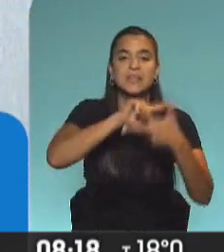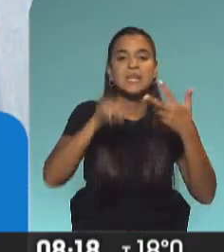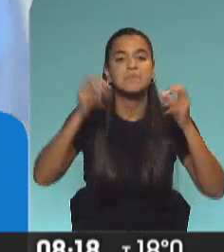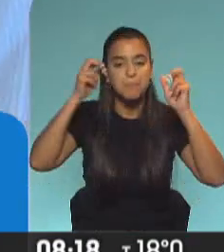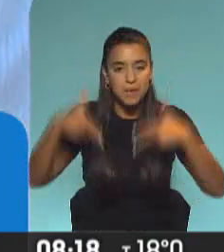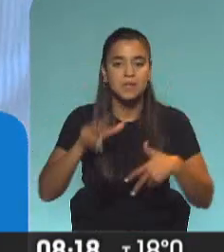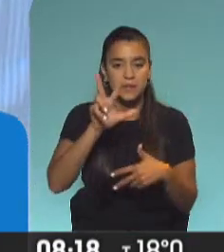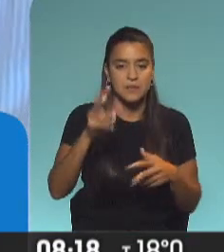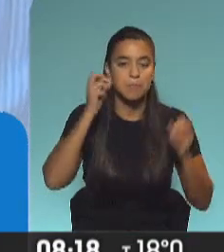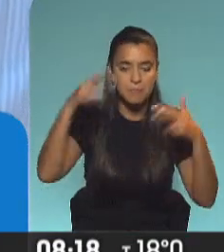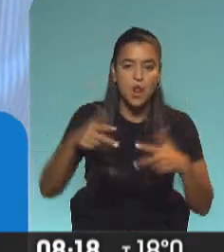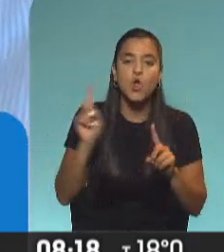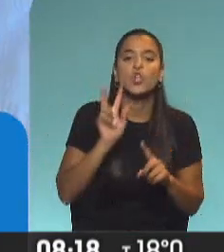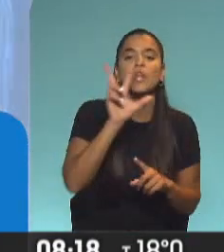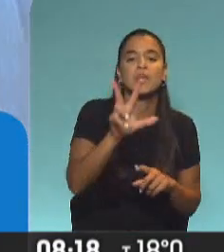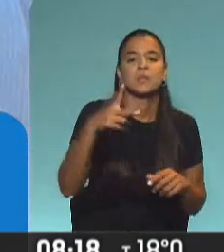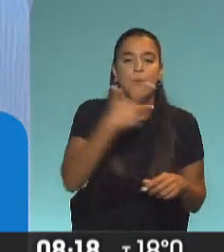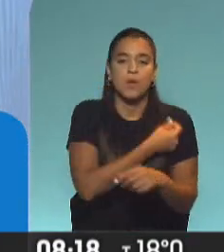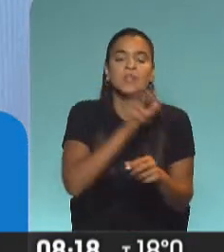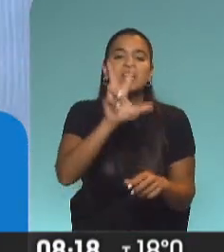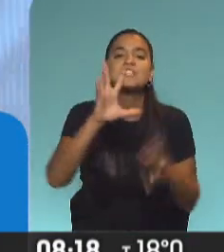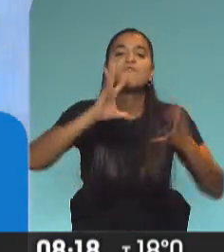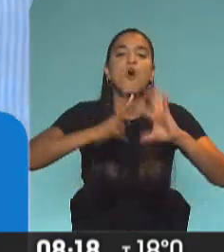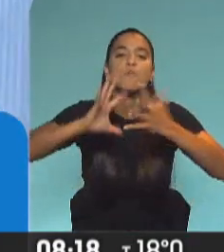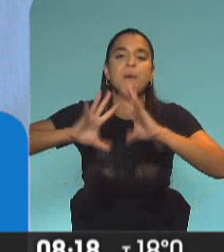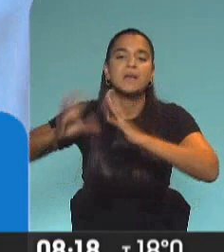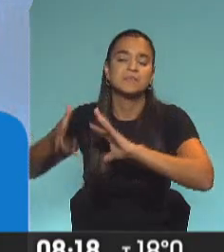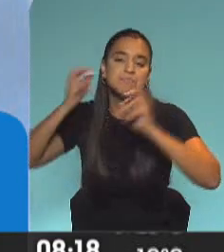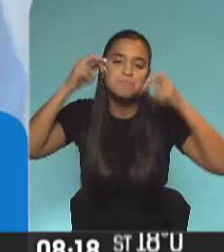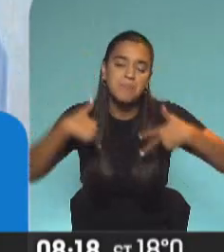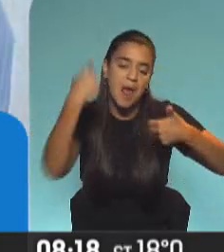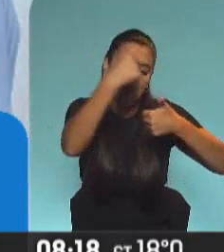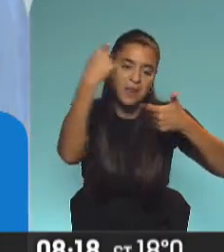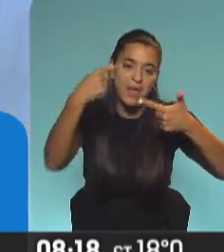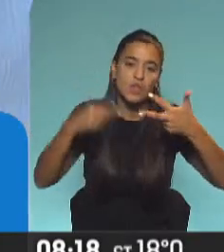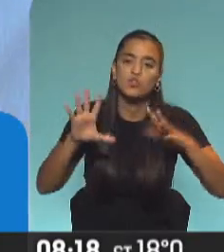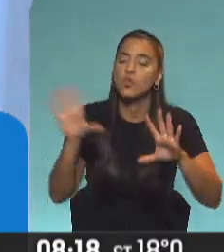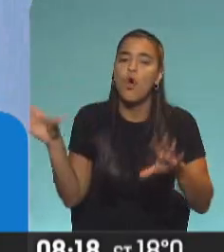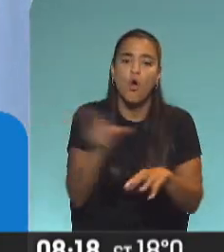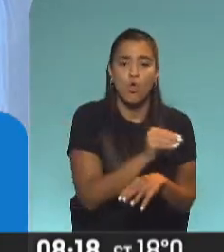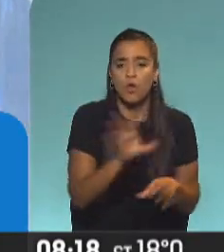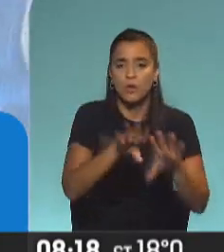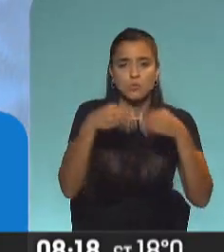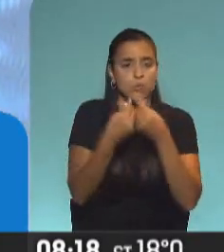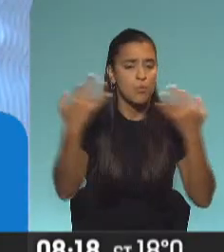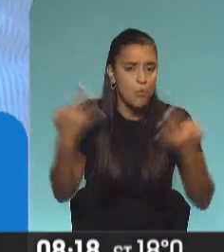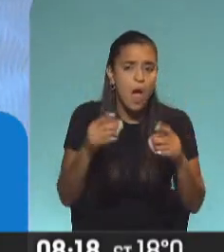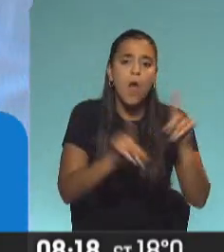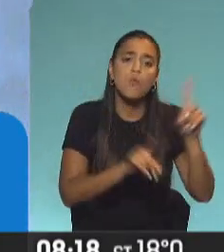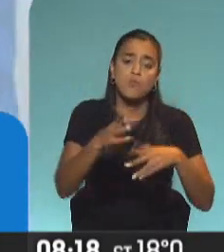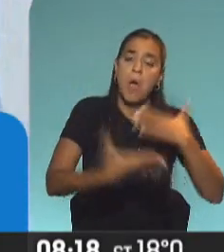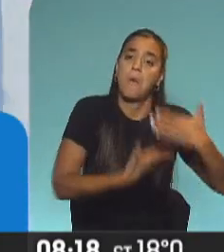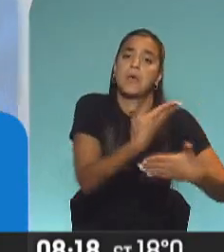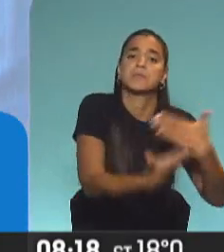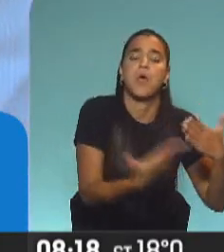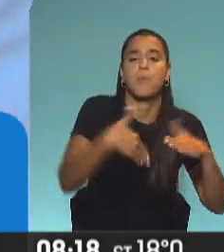estrategias, entonces. Son no, 3 no estrategias, pensar como 3 vacunas, sino más bien como... son 3 estrategias, cada una la suya, todas con resultados muy auspiciosos, algunas más avanzadas